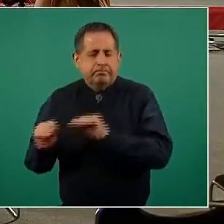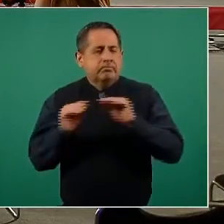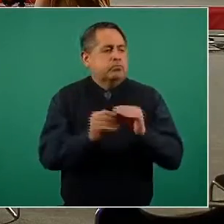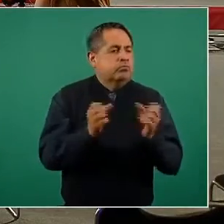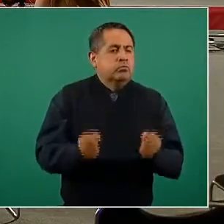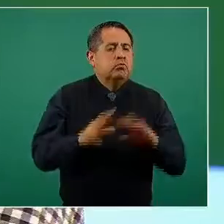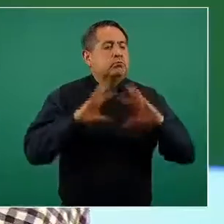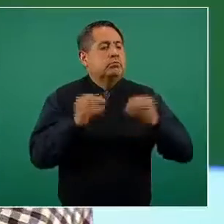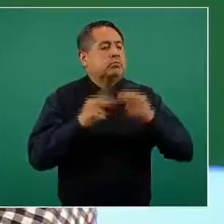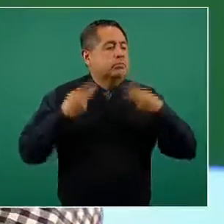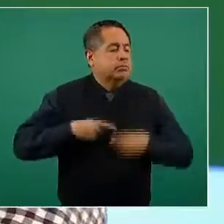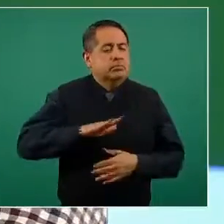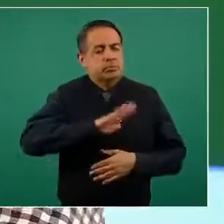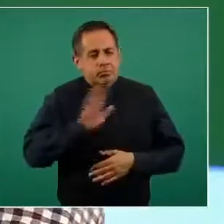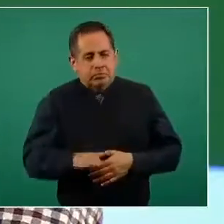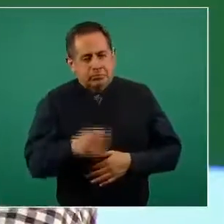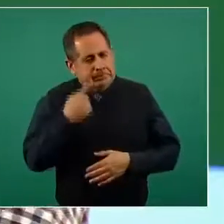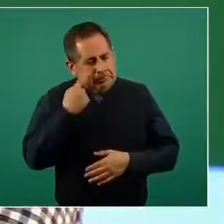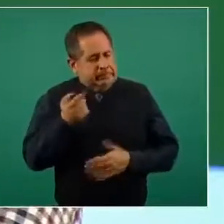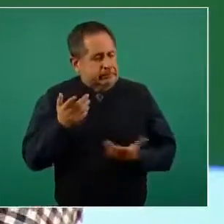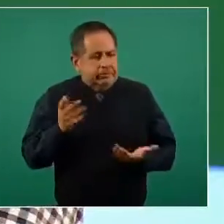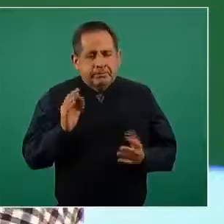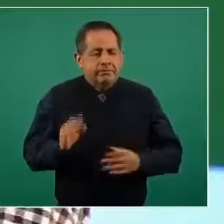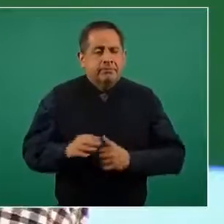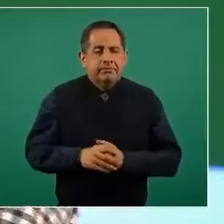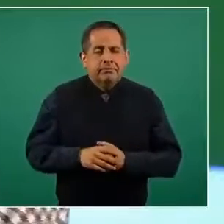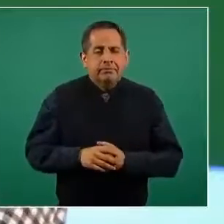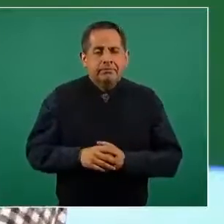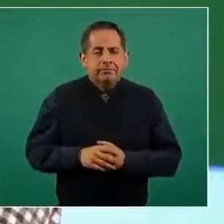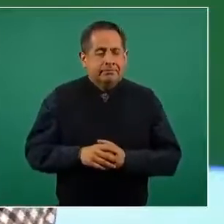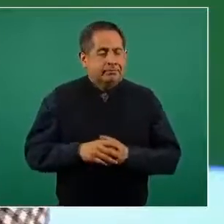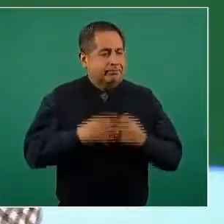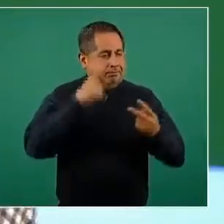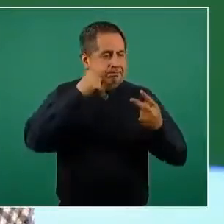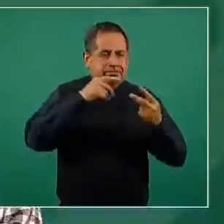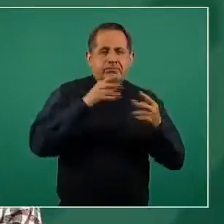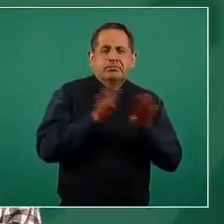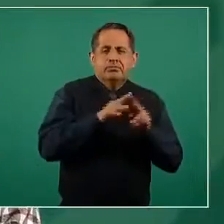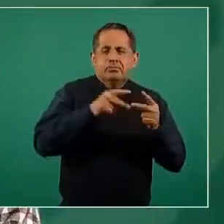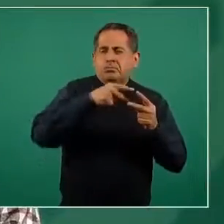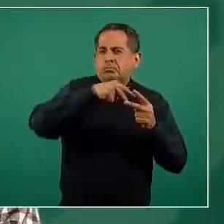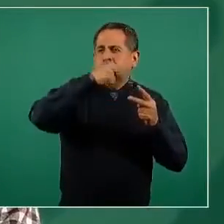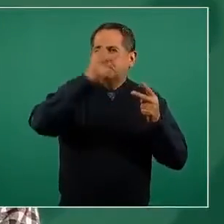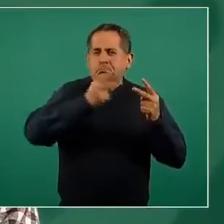número de defunciones, y verán ustedes cómo los ritmos de aparición